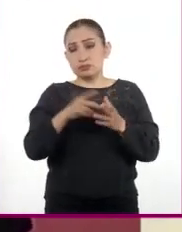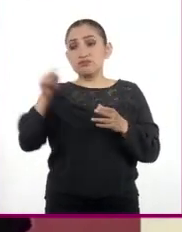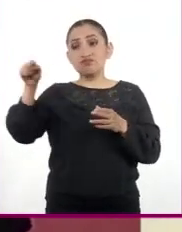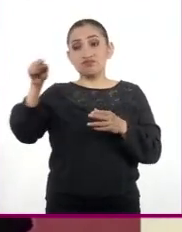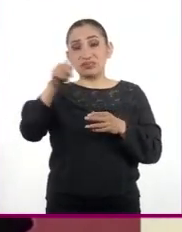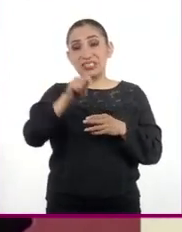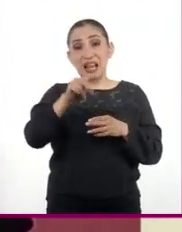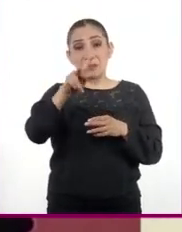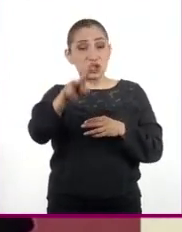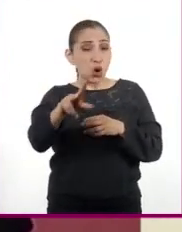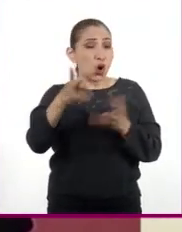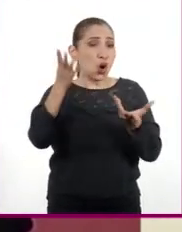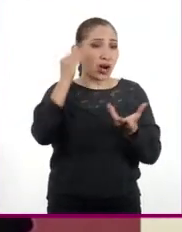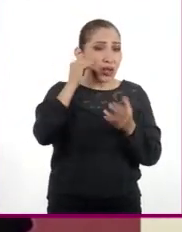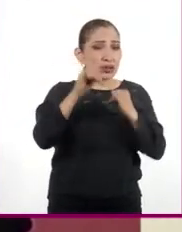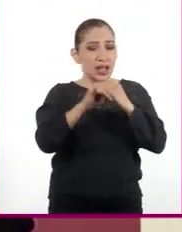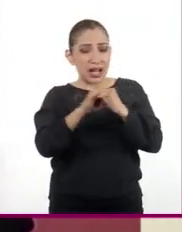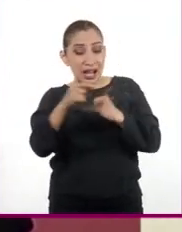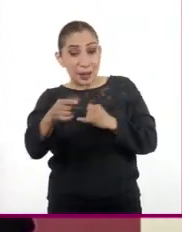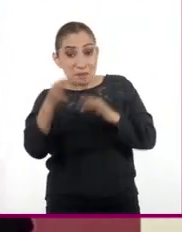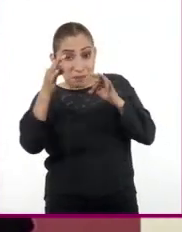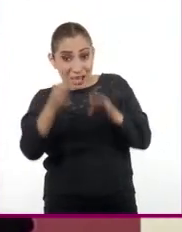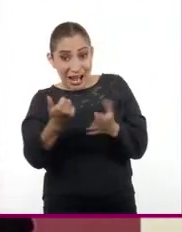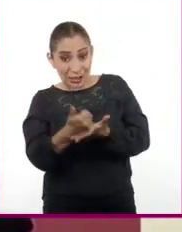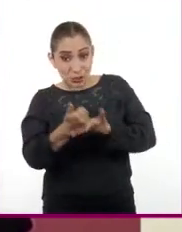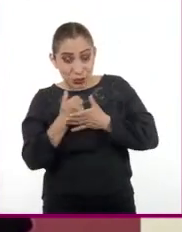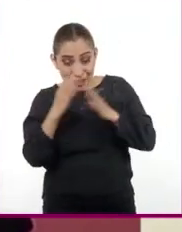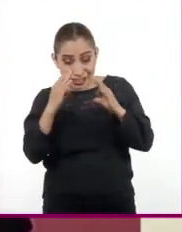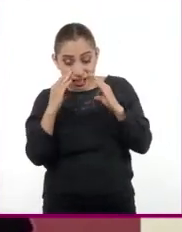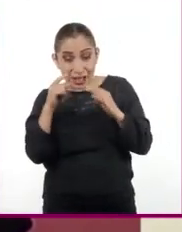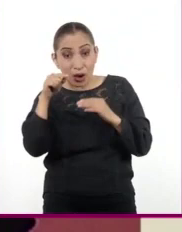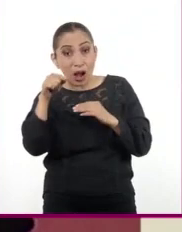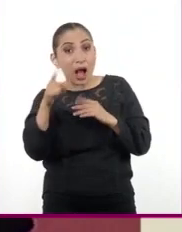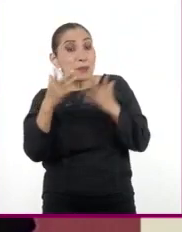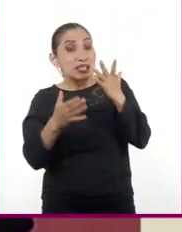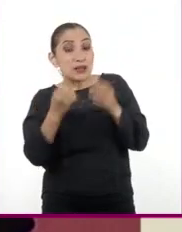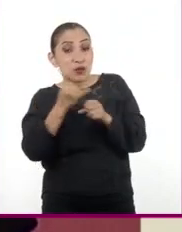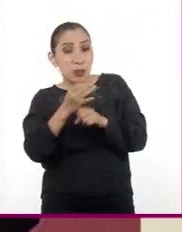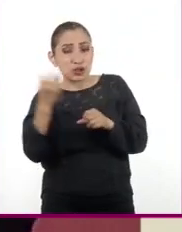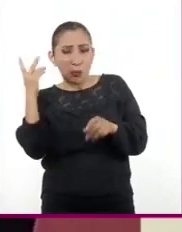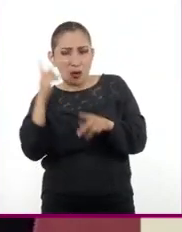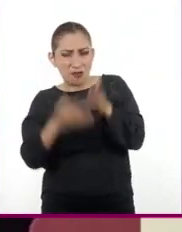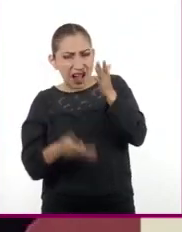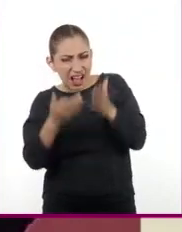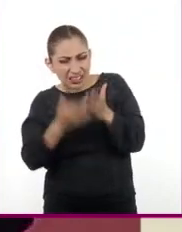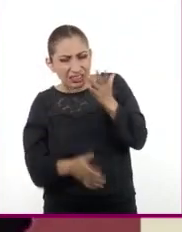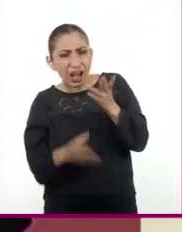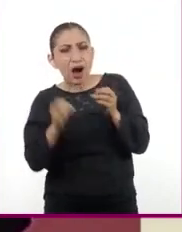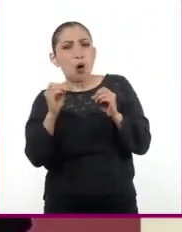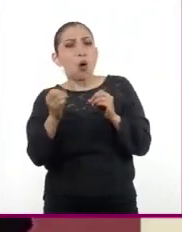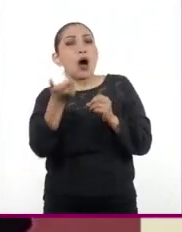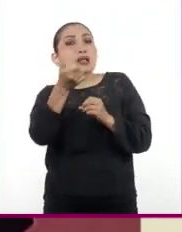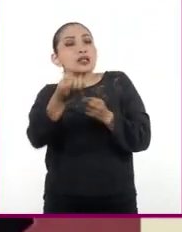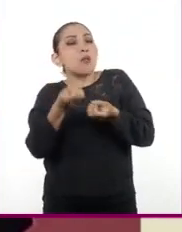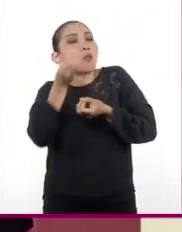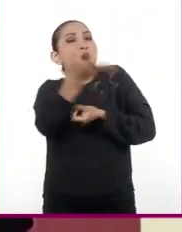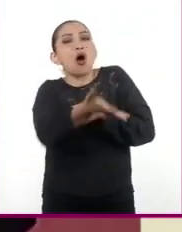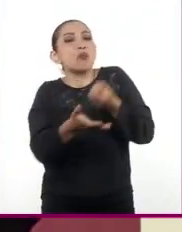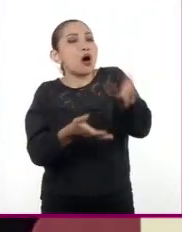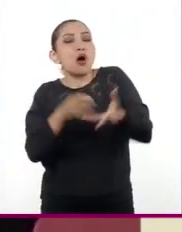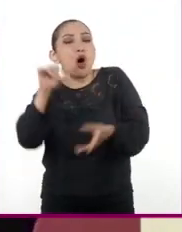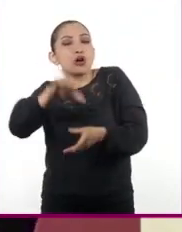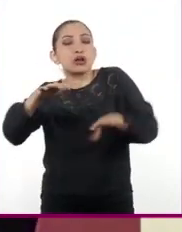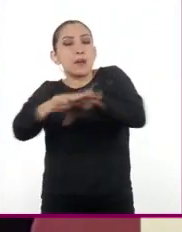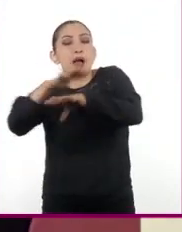medios desinforman porque no dan un seguimiento a la información, porque no dan información suficiente, porque